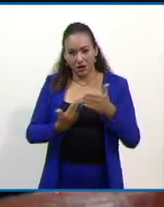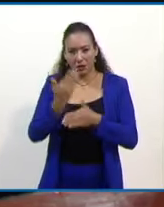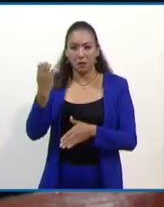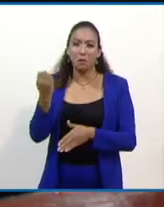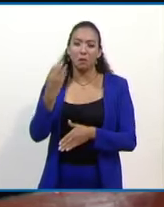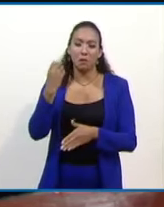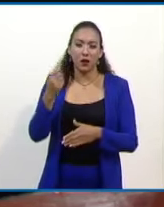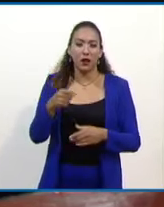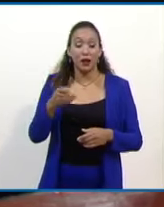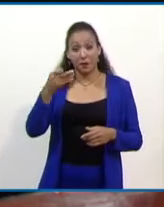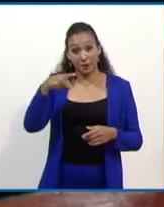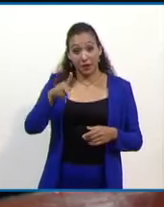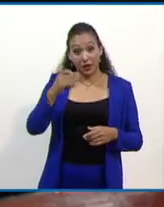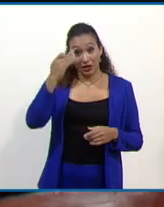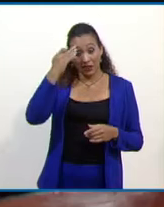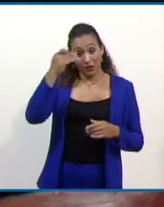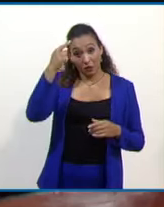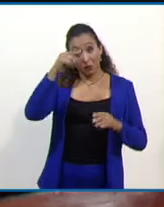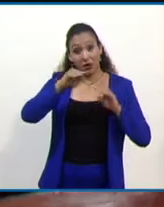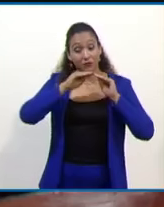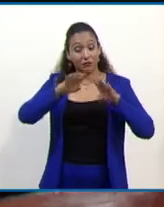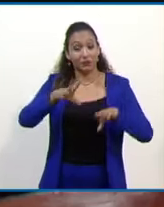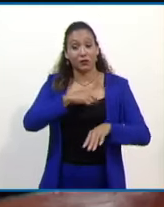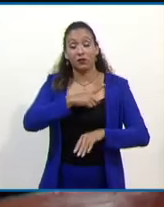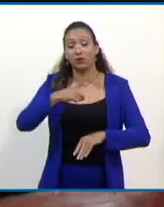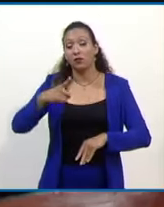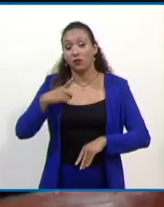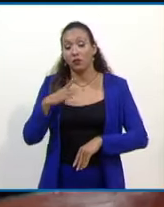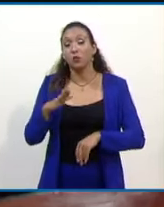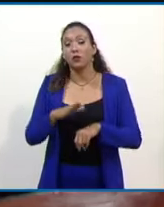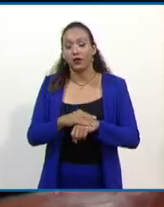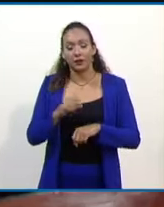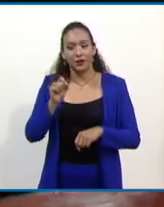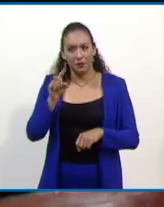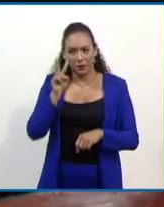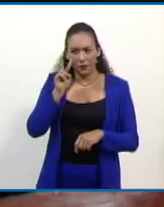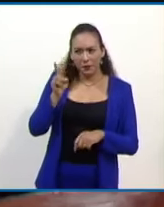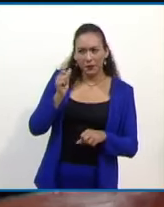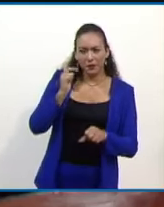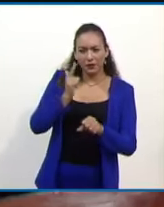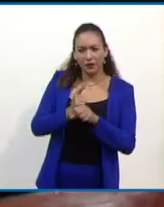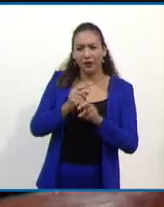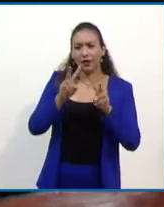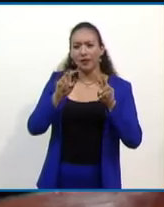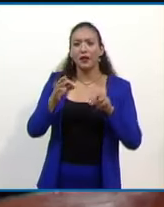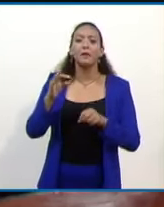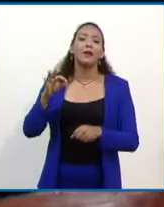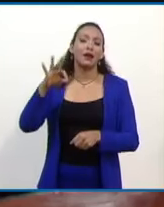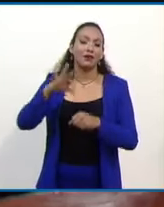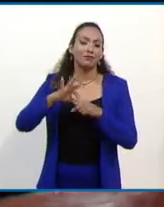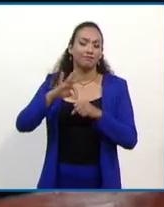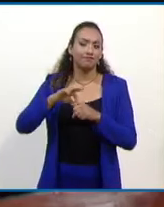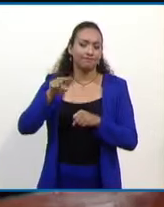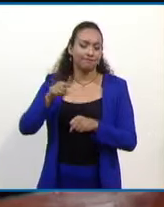en un periodo no apto para difundirlas. Además, hubo manifestaciones con temáticas electorales.